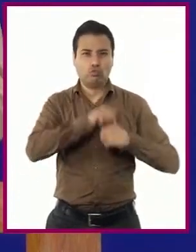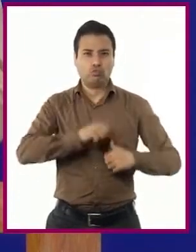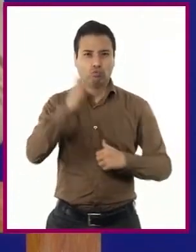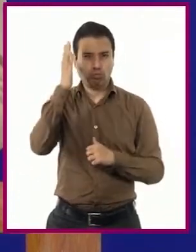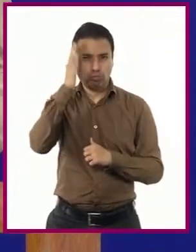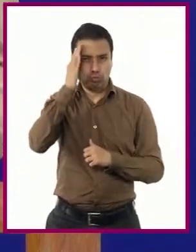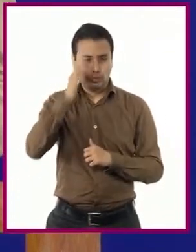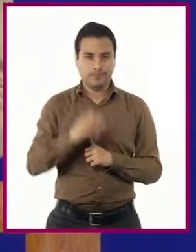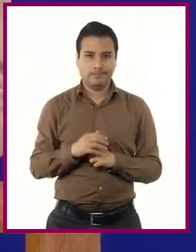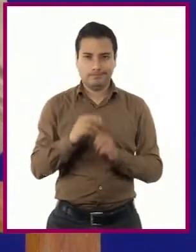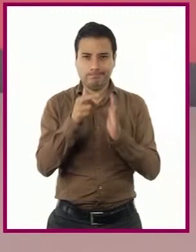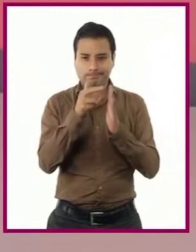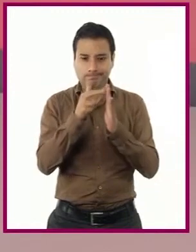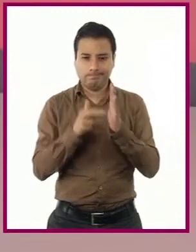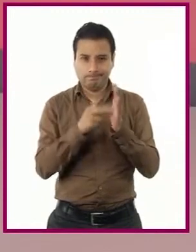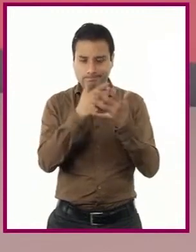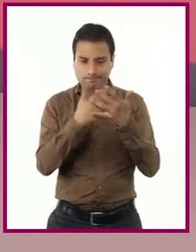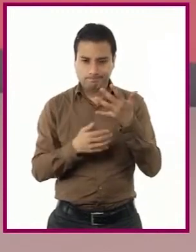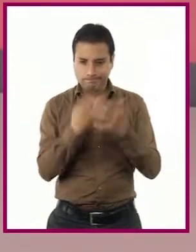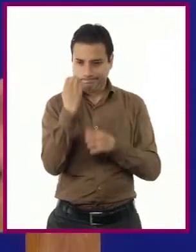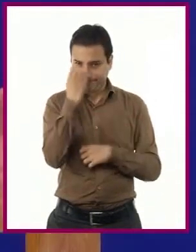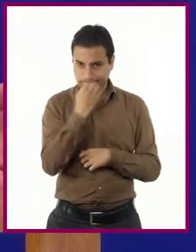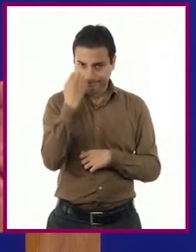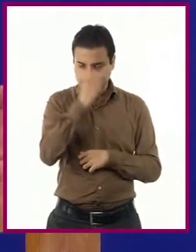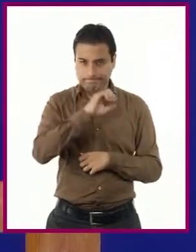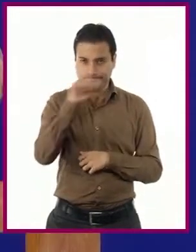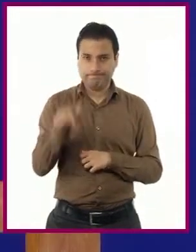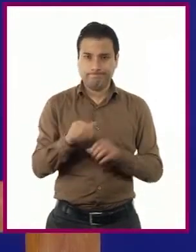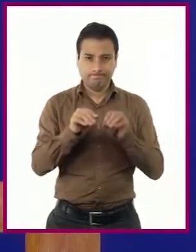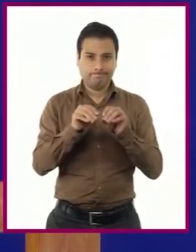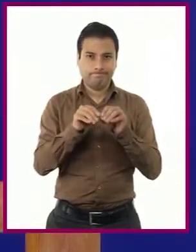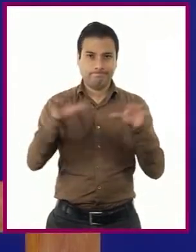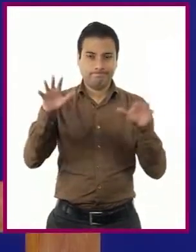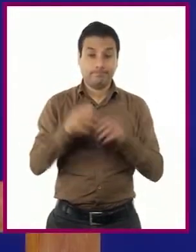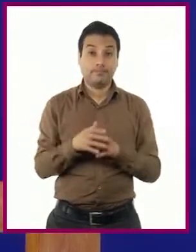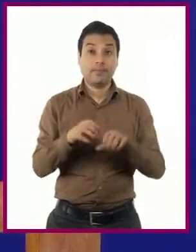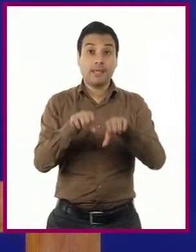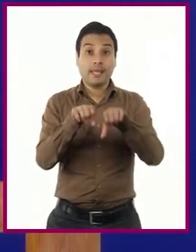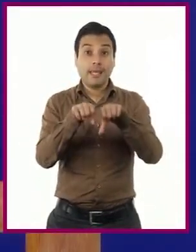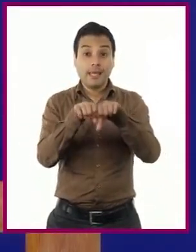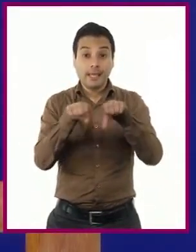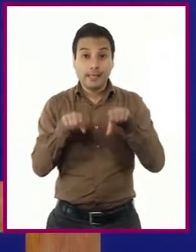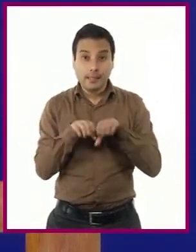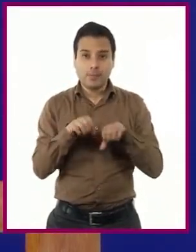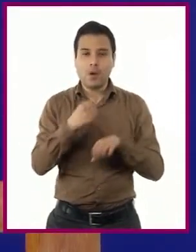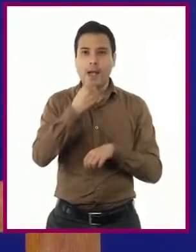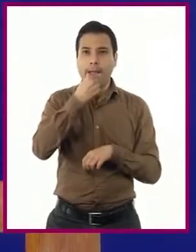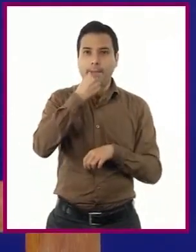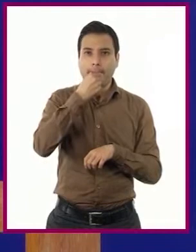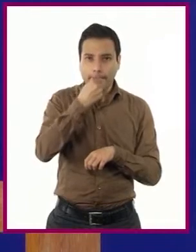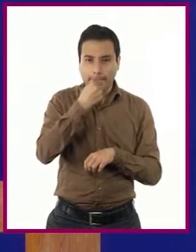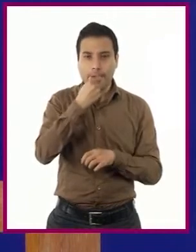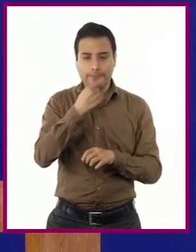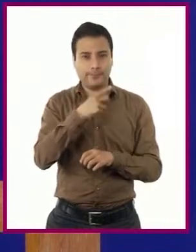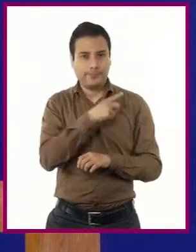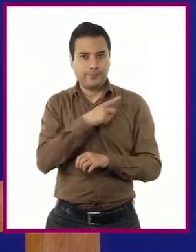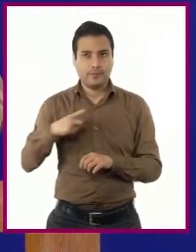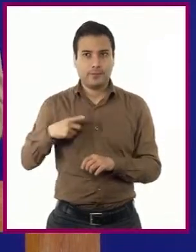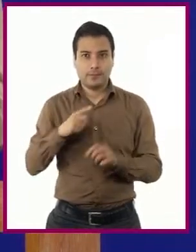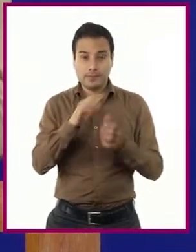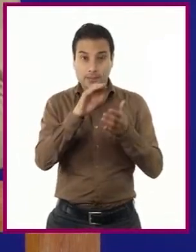apruebe y se encargue de su difusión. Los equipos y árbitros deben hacer una buena lectura, interpretarlo